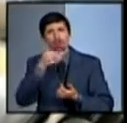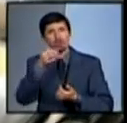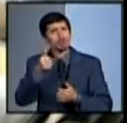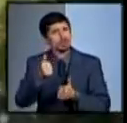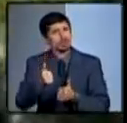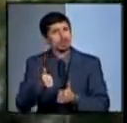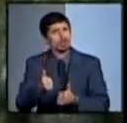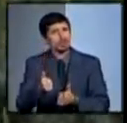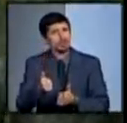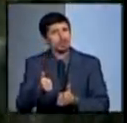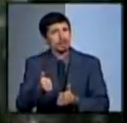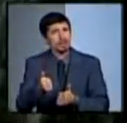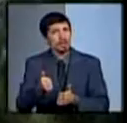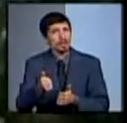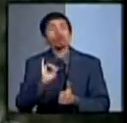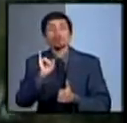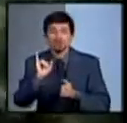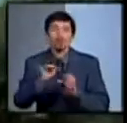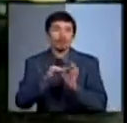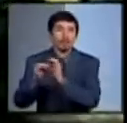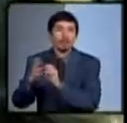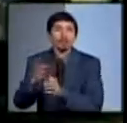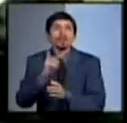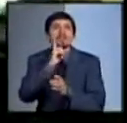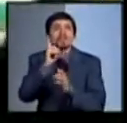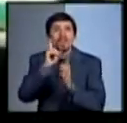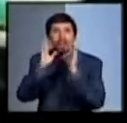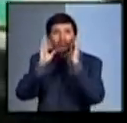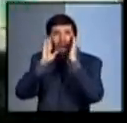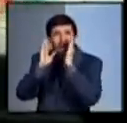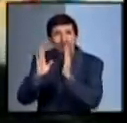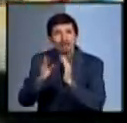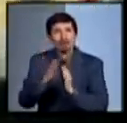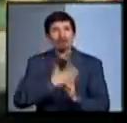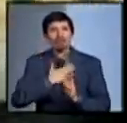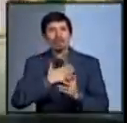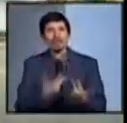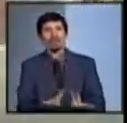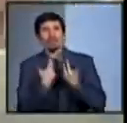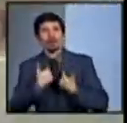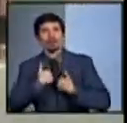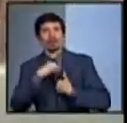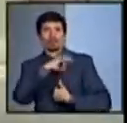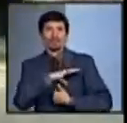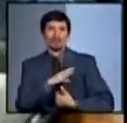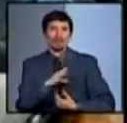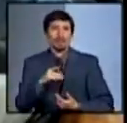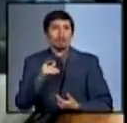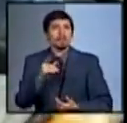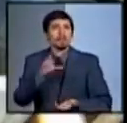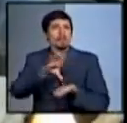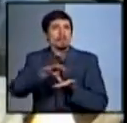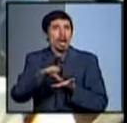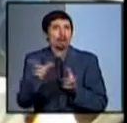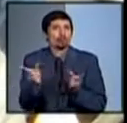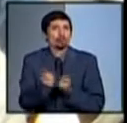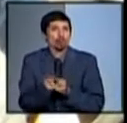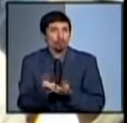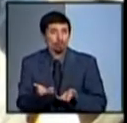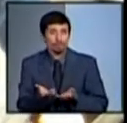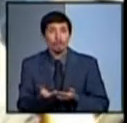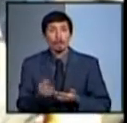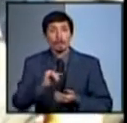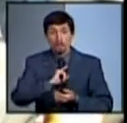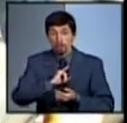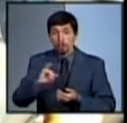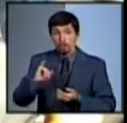porque ¿quién va a estar pendiente de perjudicarnos a nosotros, que somos un país chiquitito? Héctor, vengo, Cata, al tiro.